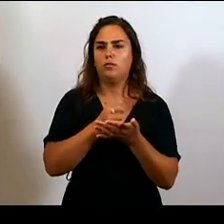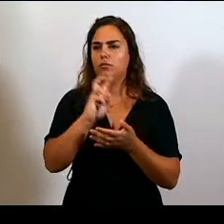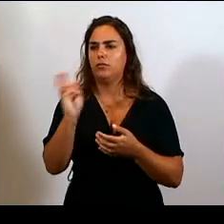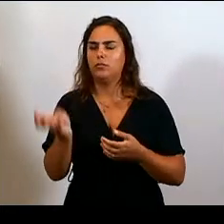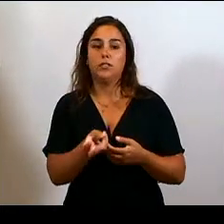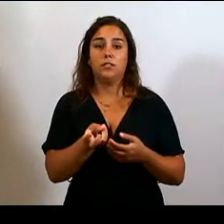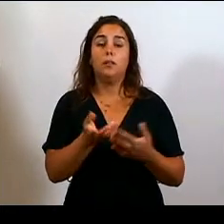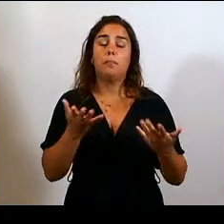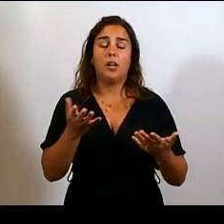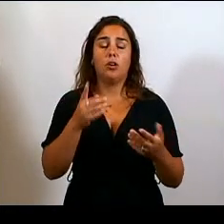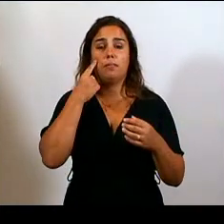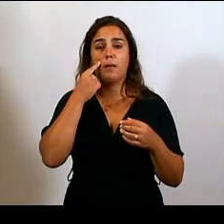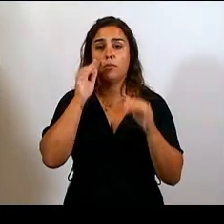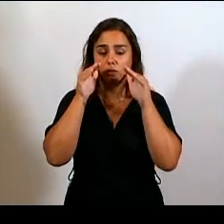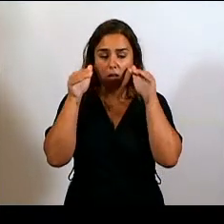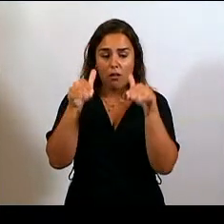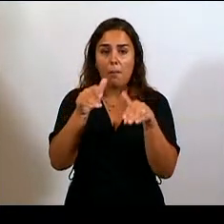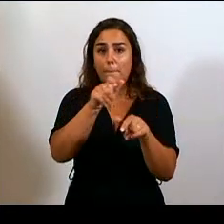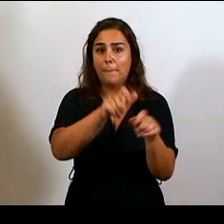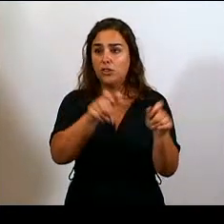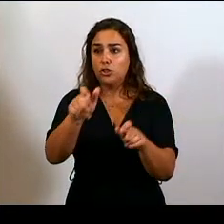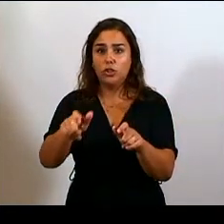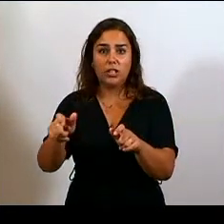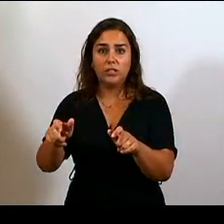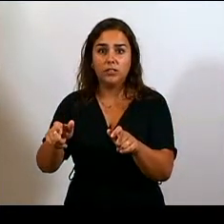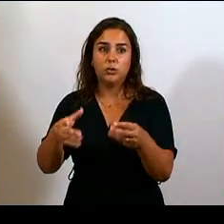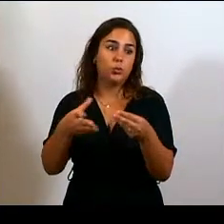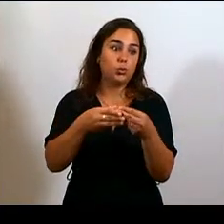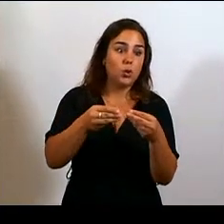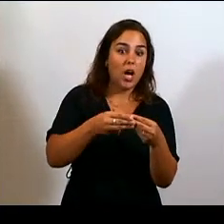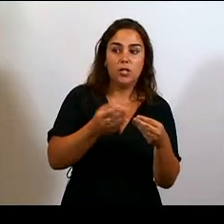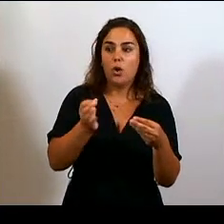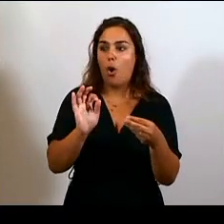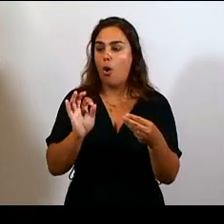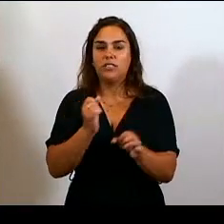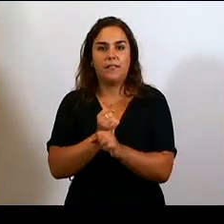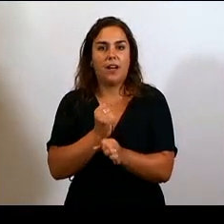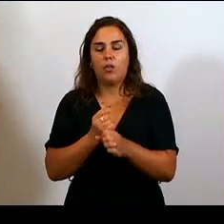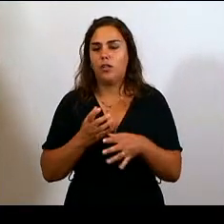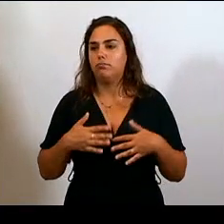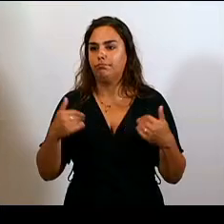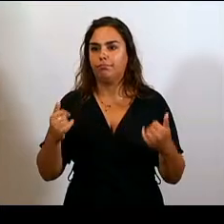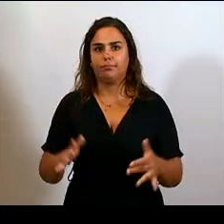poniendo en el centro a las personas, tanto a los usuarios como a los trabajadores.